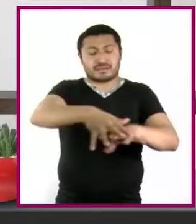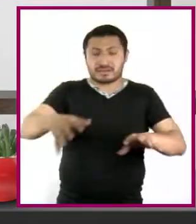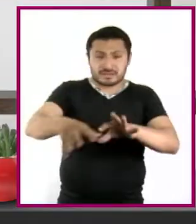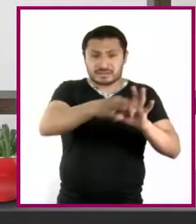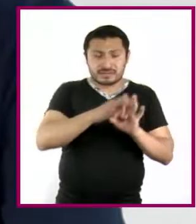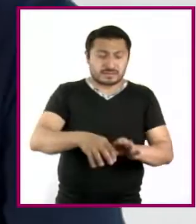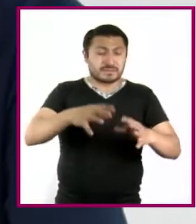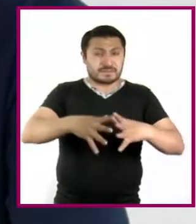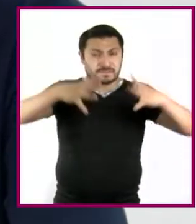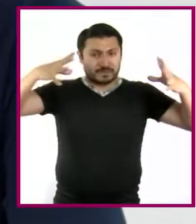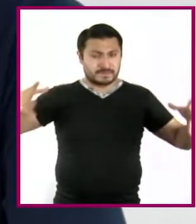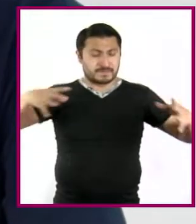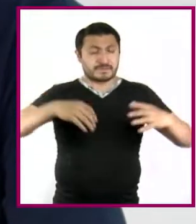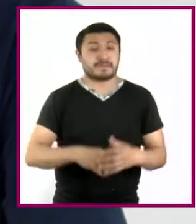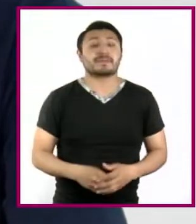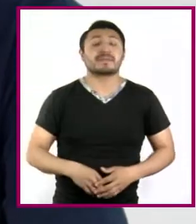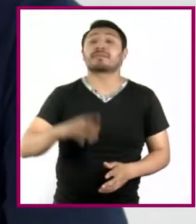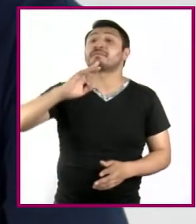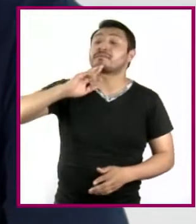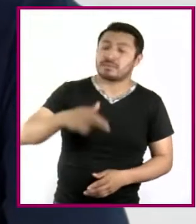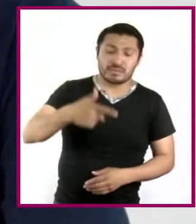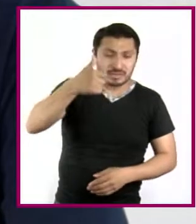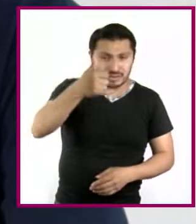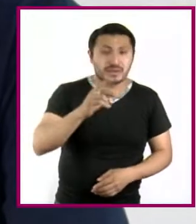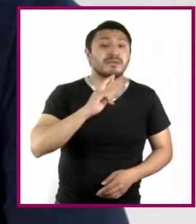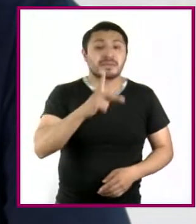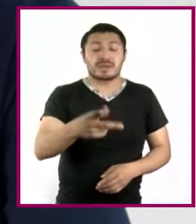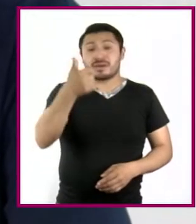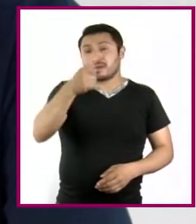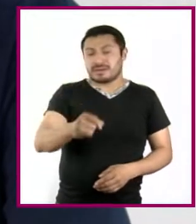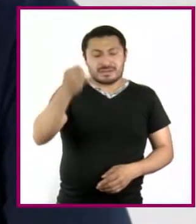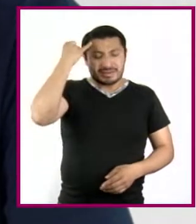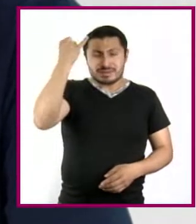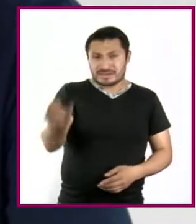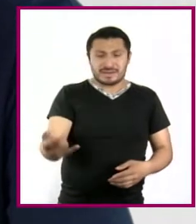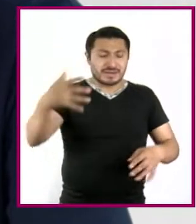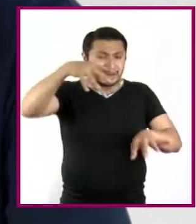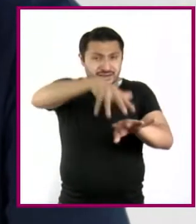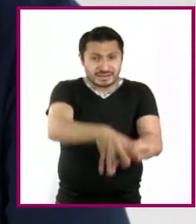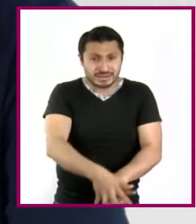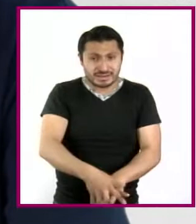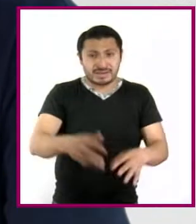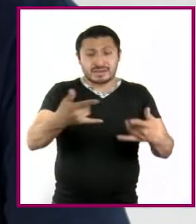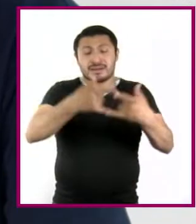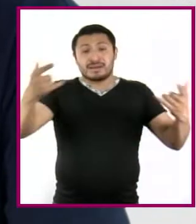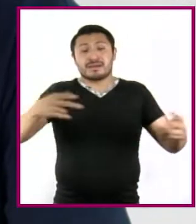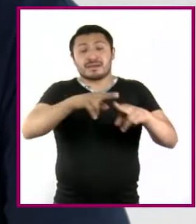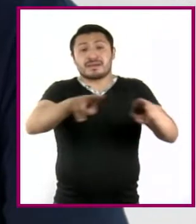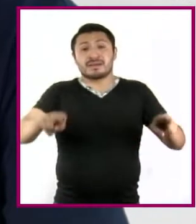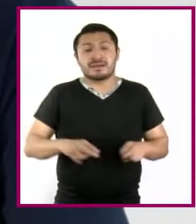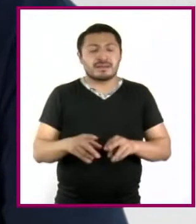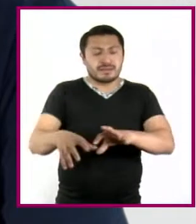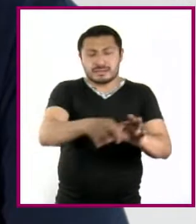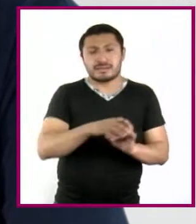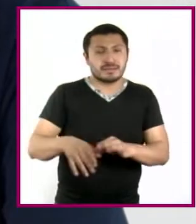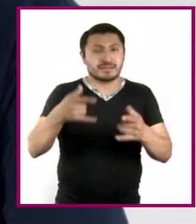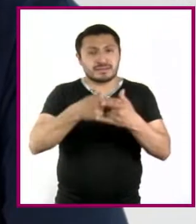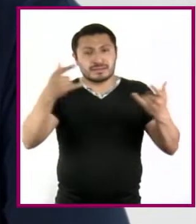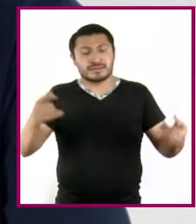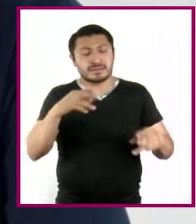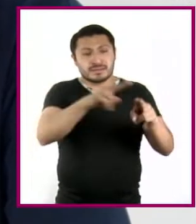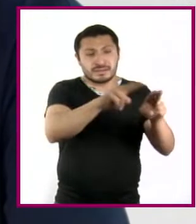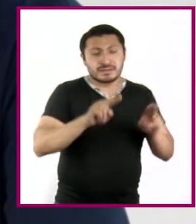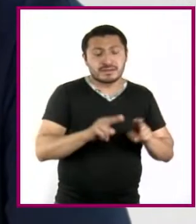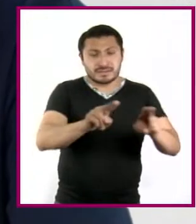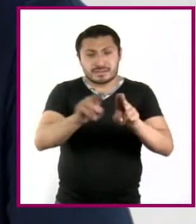y enriquecerlas. De esta manera se ha sugerido reubicar o interpretar mejor la historia nacional, vinculando las diferentes historias